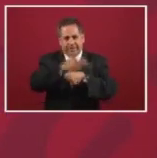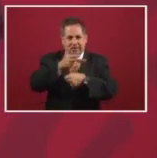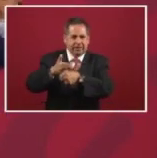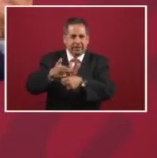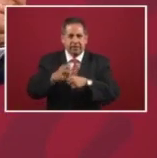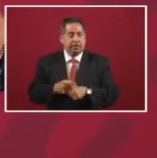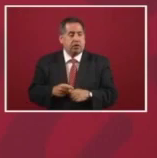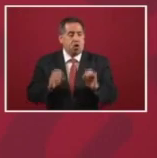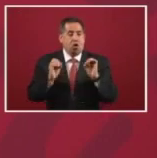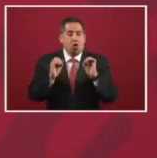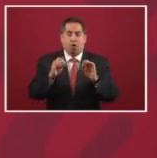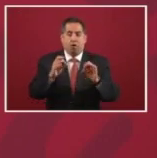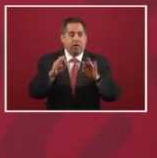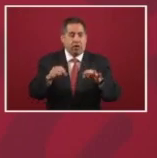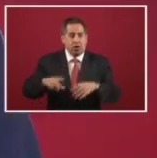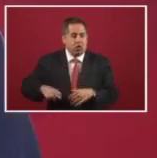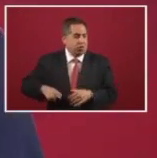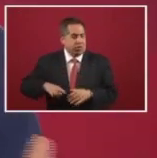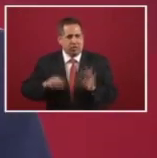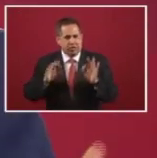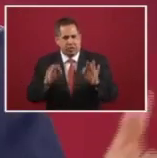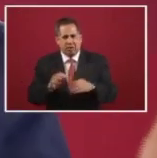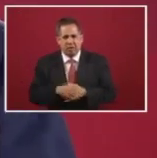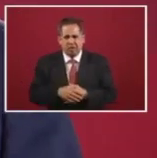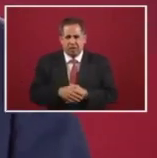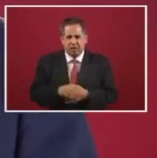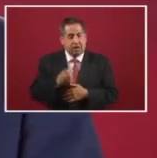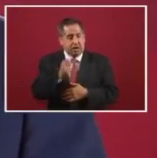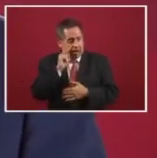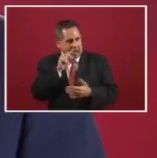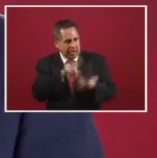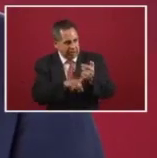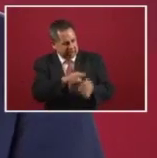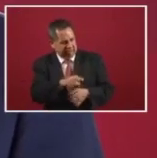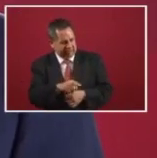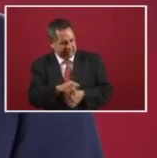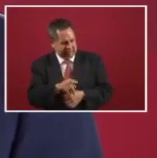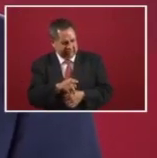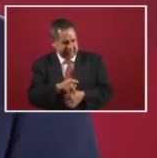de oficinas públicas donde aparecen hasta presidentes,